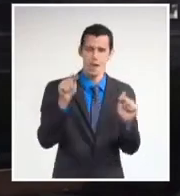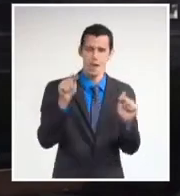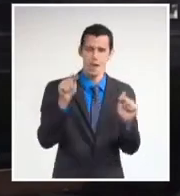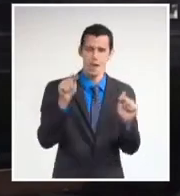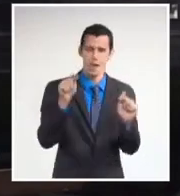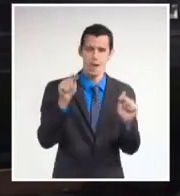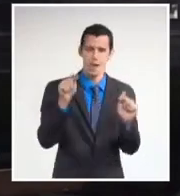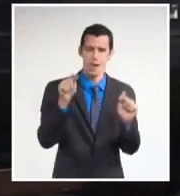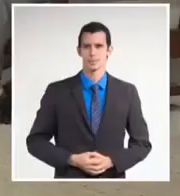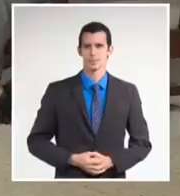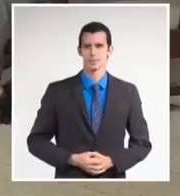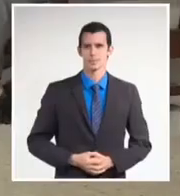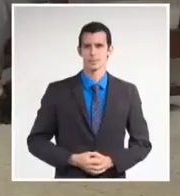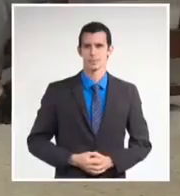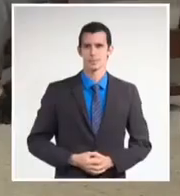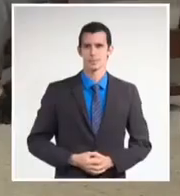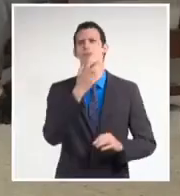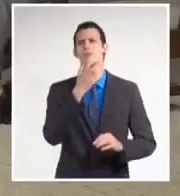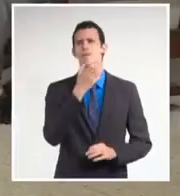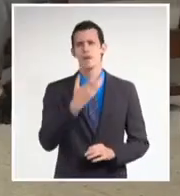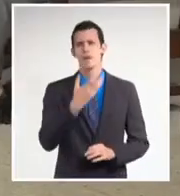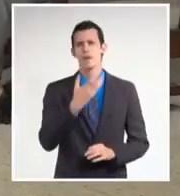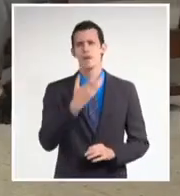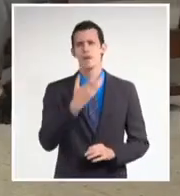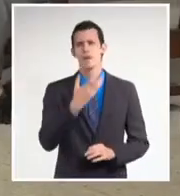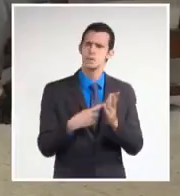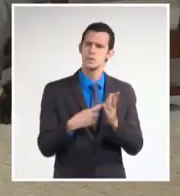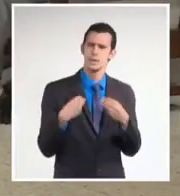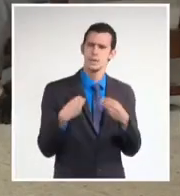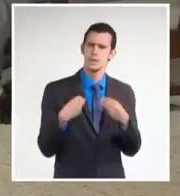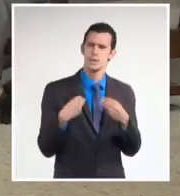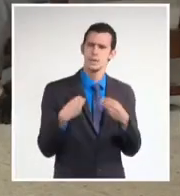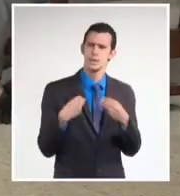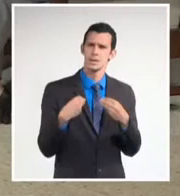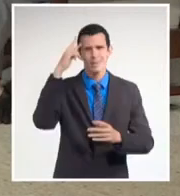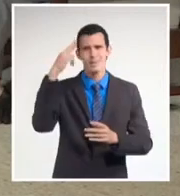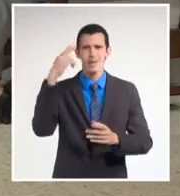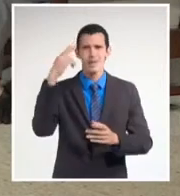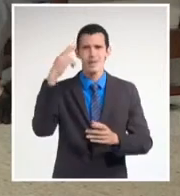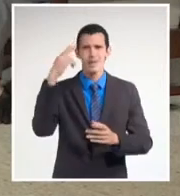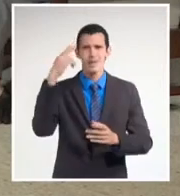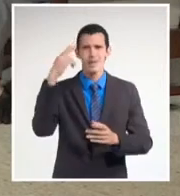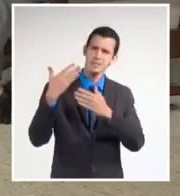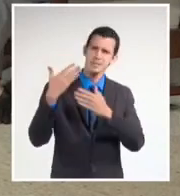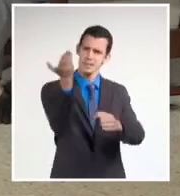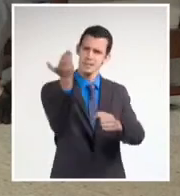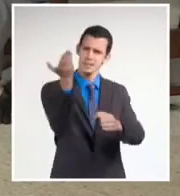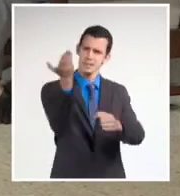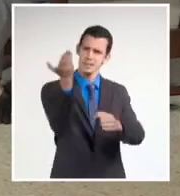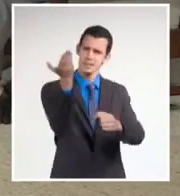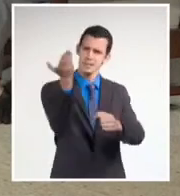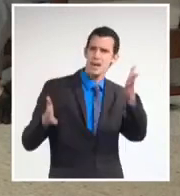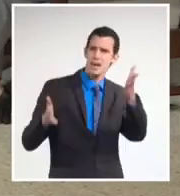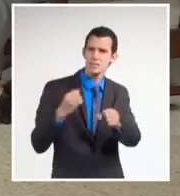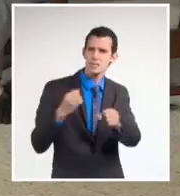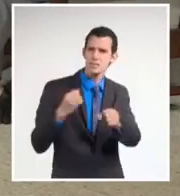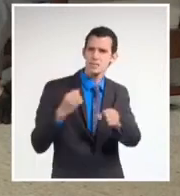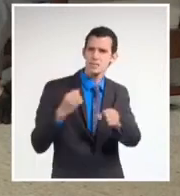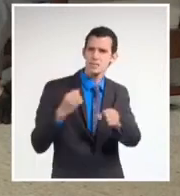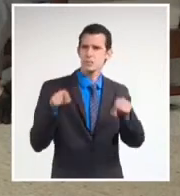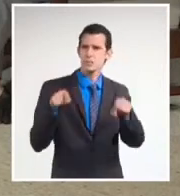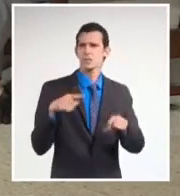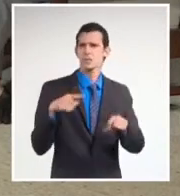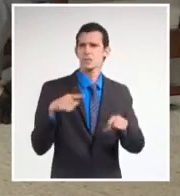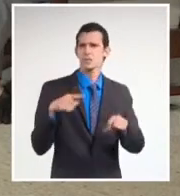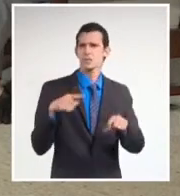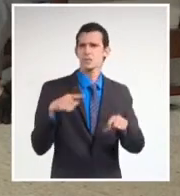decía mi colega Talía González, fue uno de los principales impulsores de la zafra azucarera en todo nuestro país. Ya habíamos dado, digamos que entrada a este